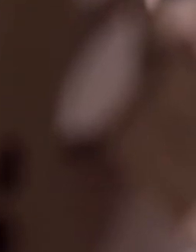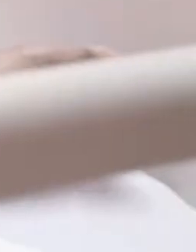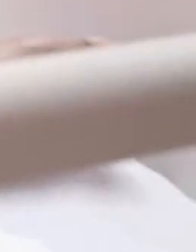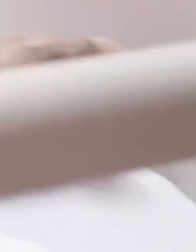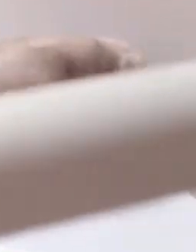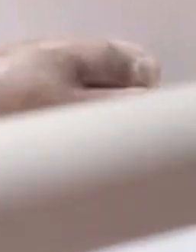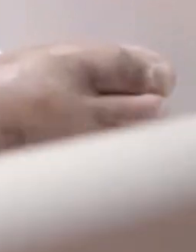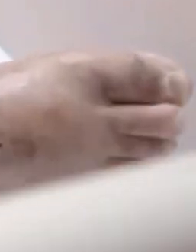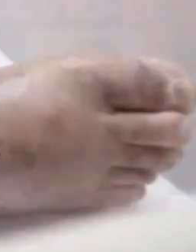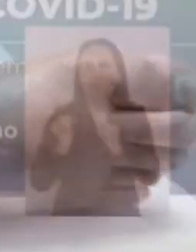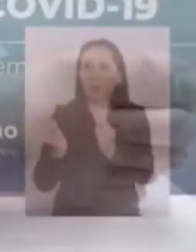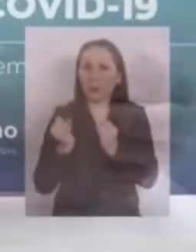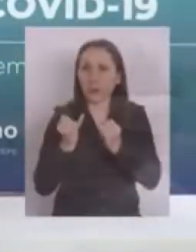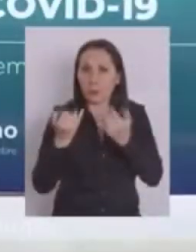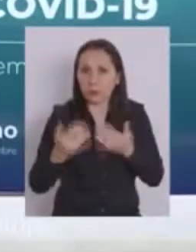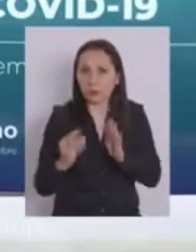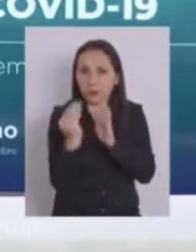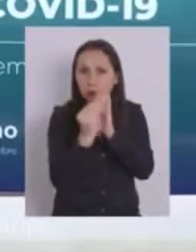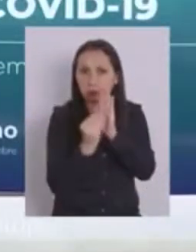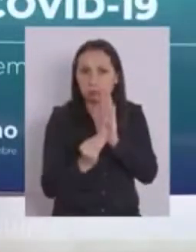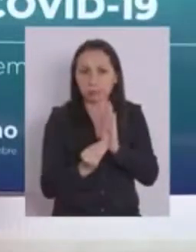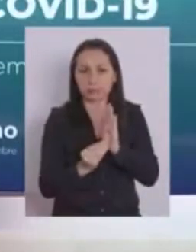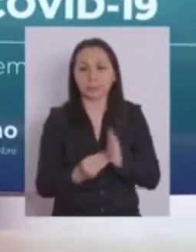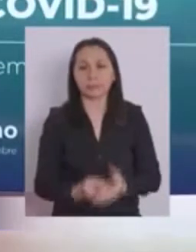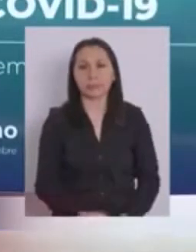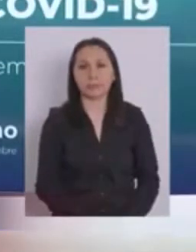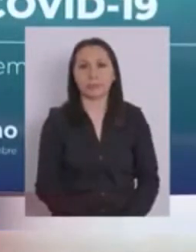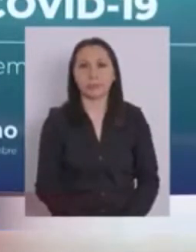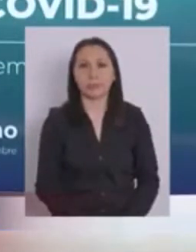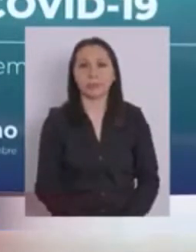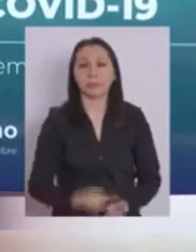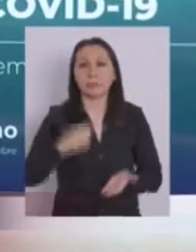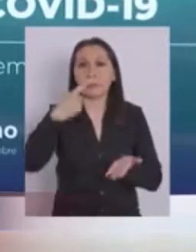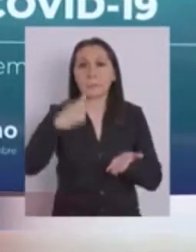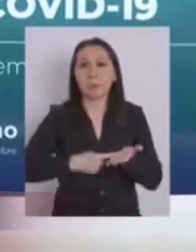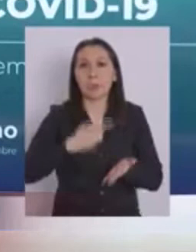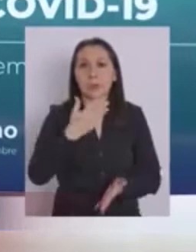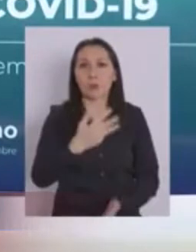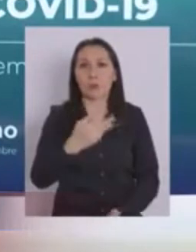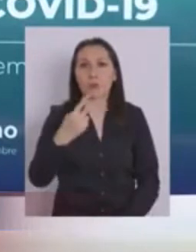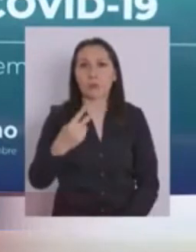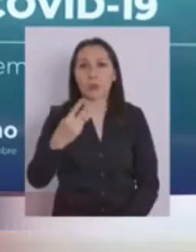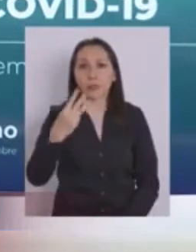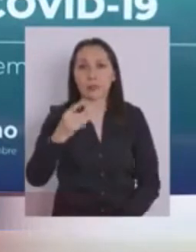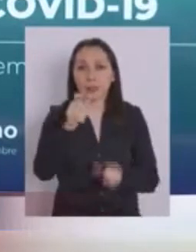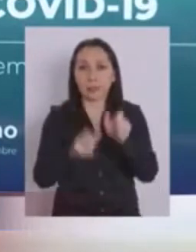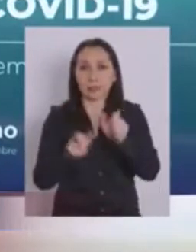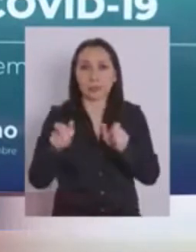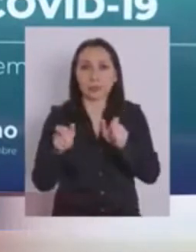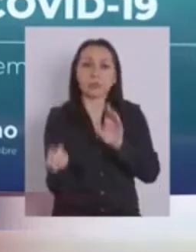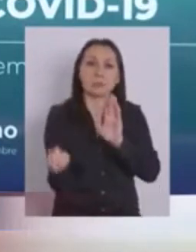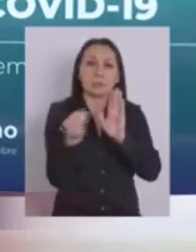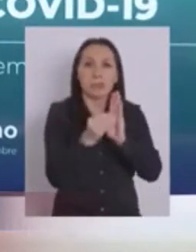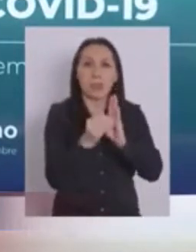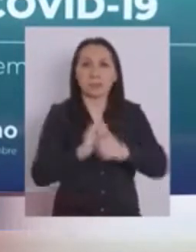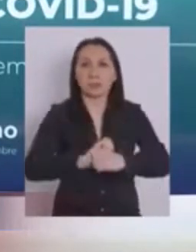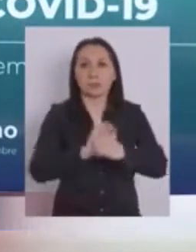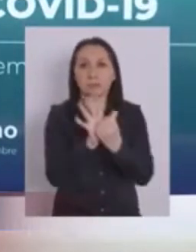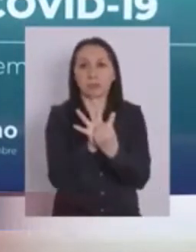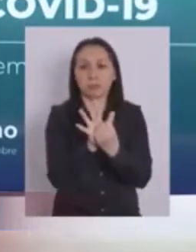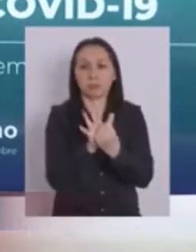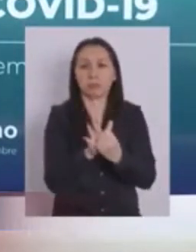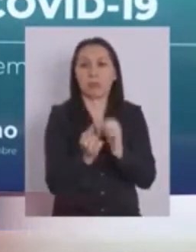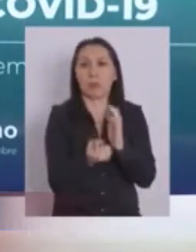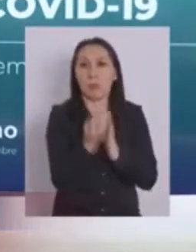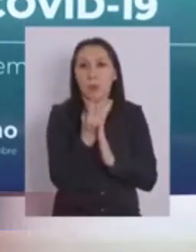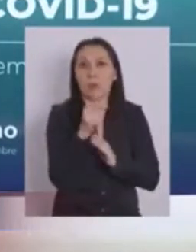a los casos reportados en la siguiente 1923 casos nuevos de ccoo y 19